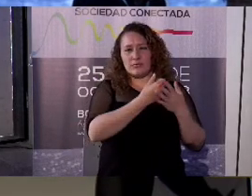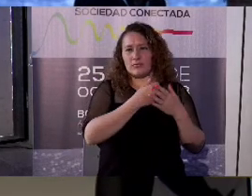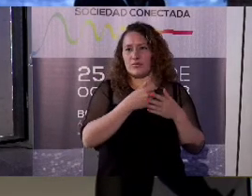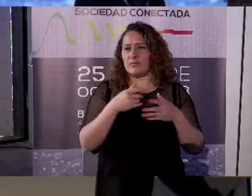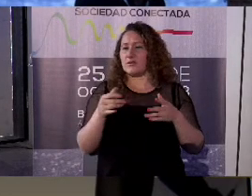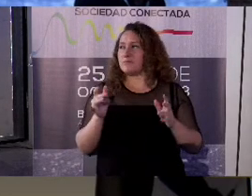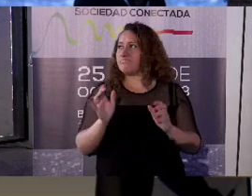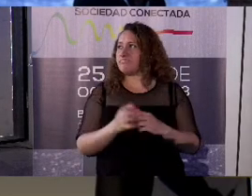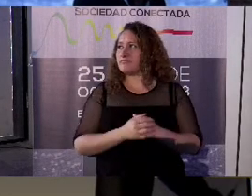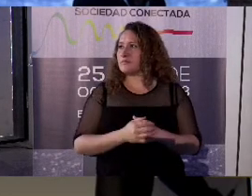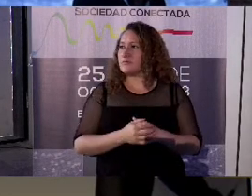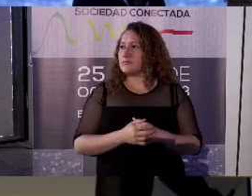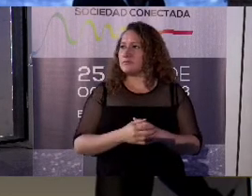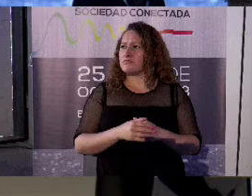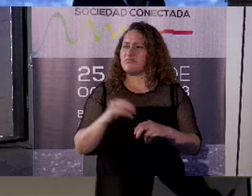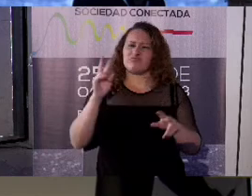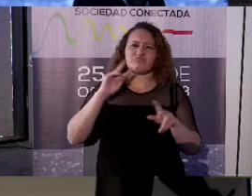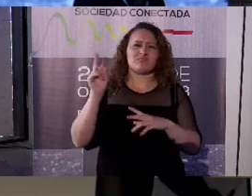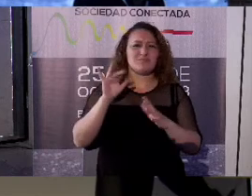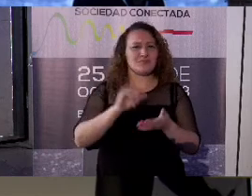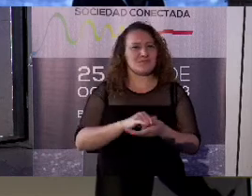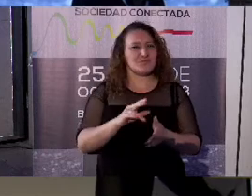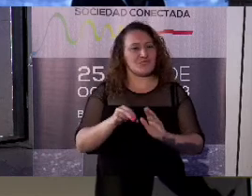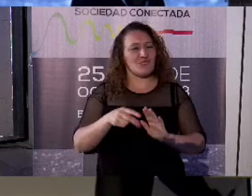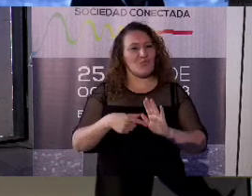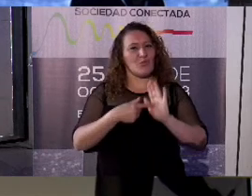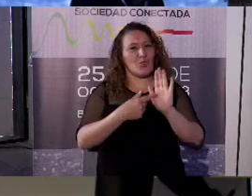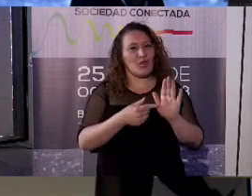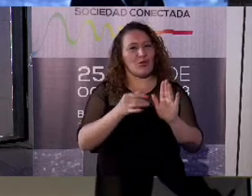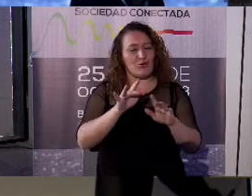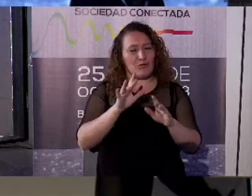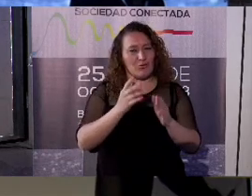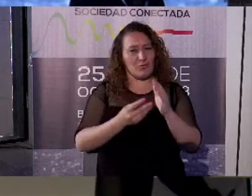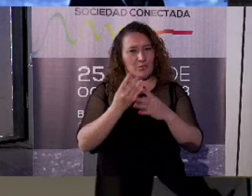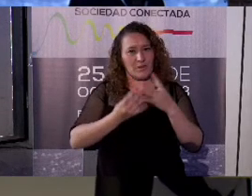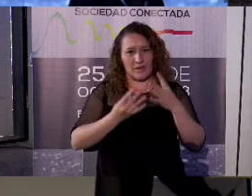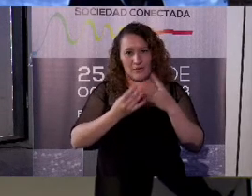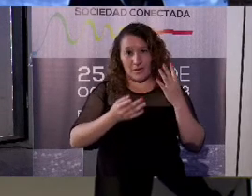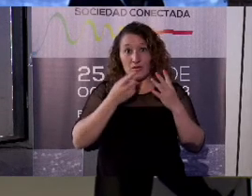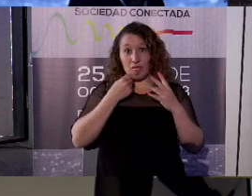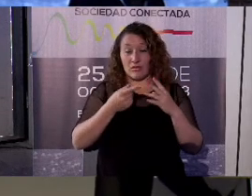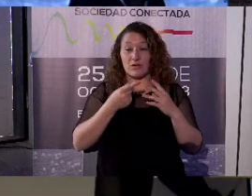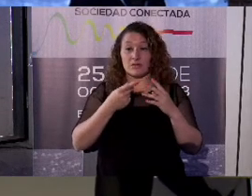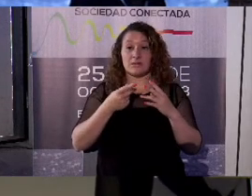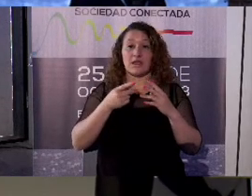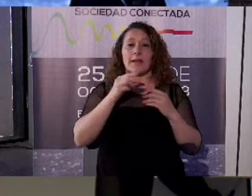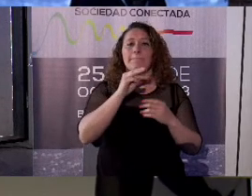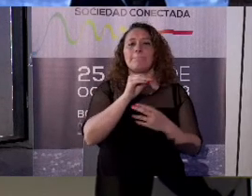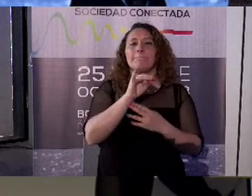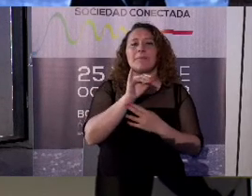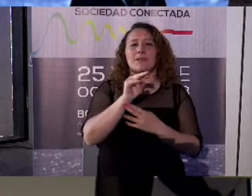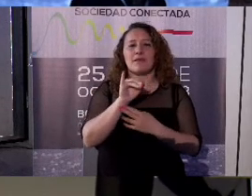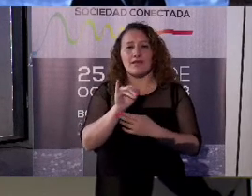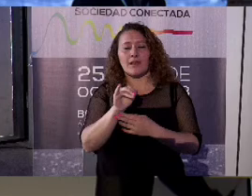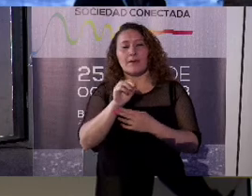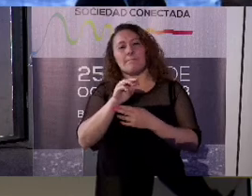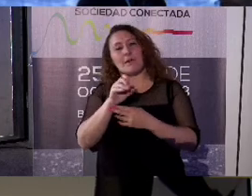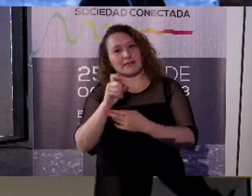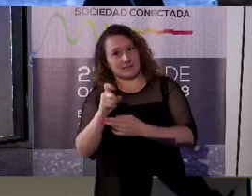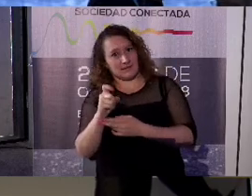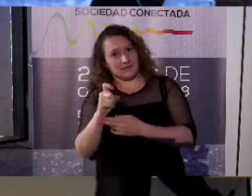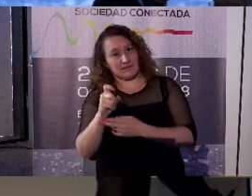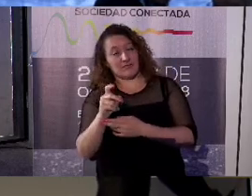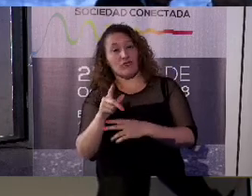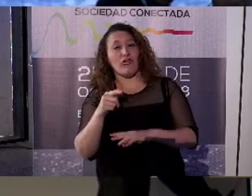minimax el modelo matemático que dice que yo este doy lo mínimo cobrando lo máximo y el otro y el público qui Ob tener lo